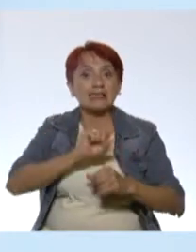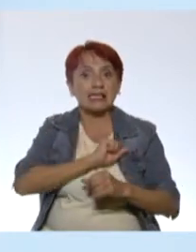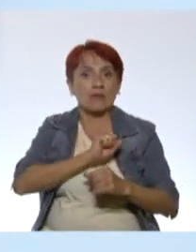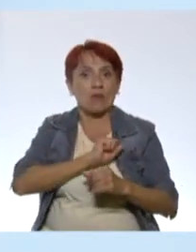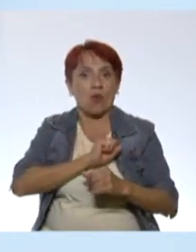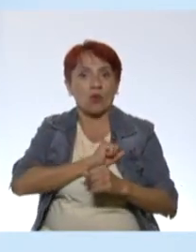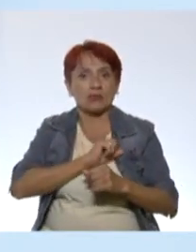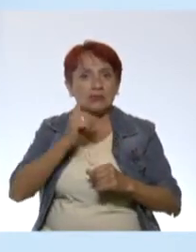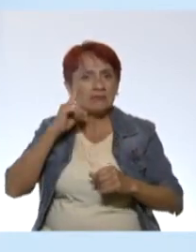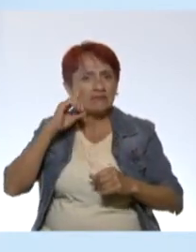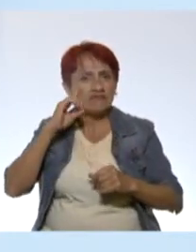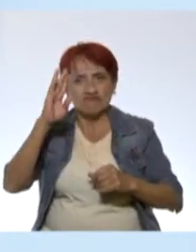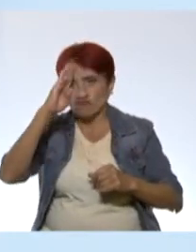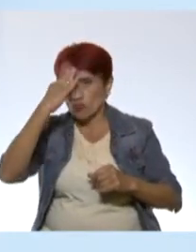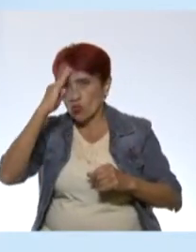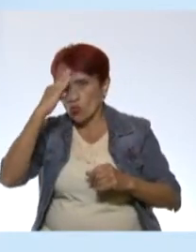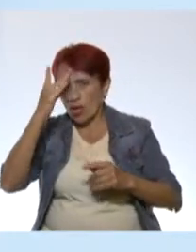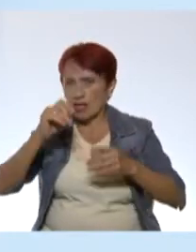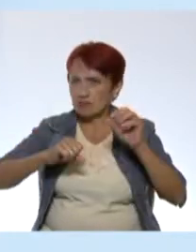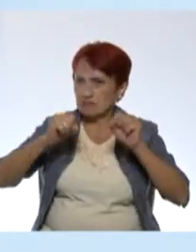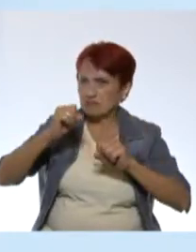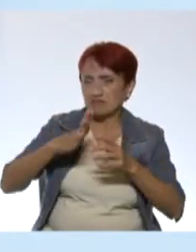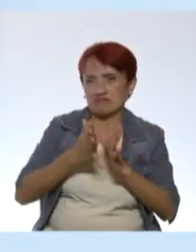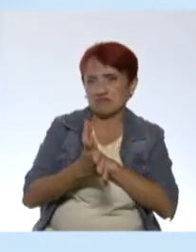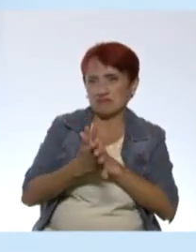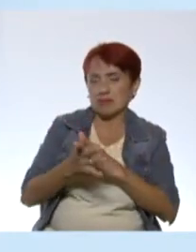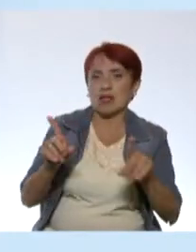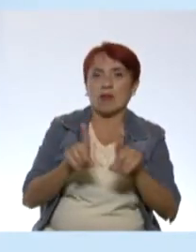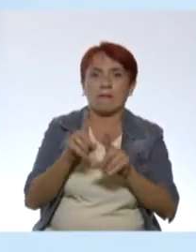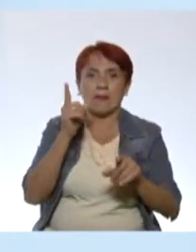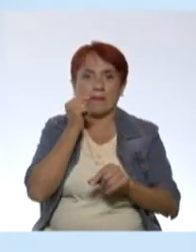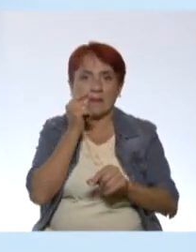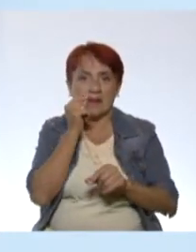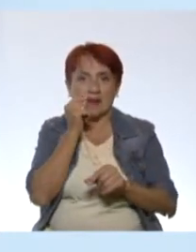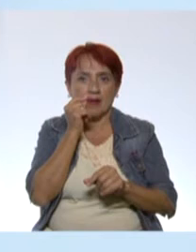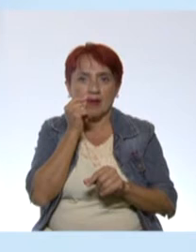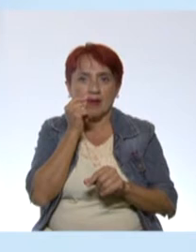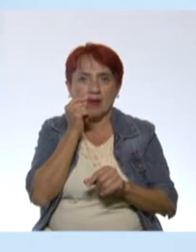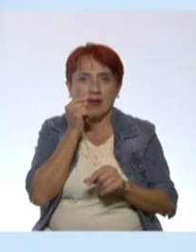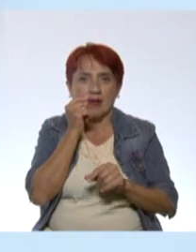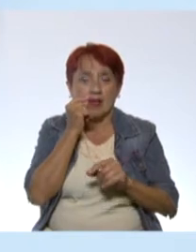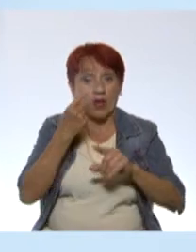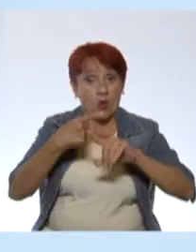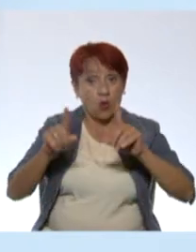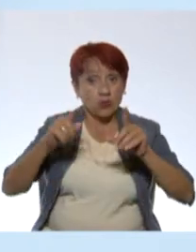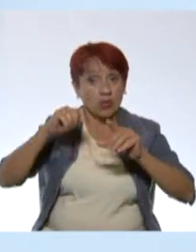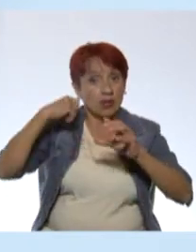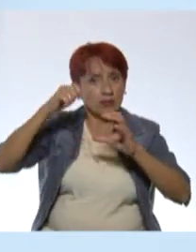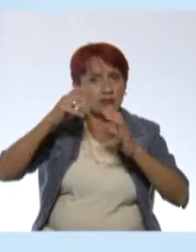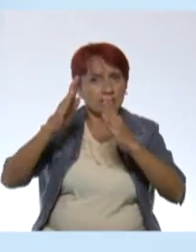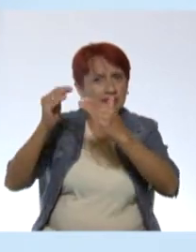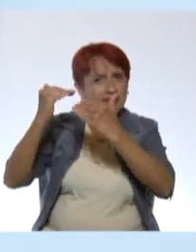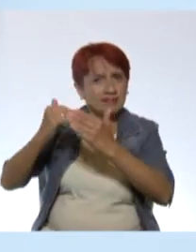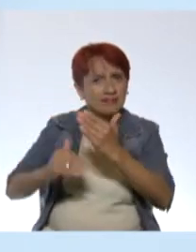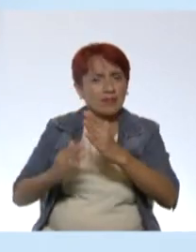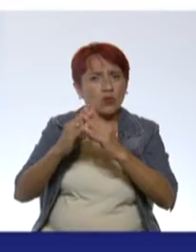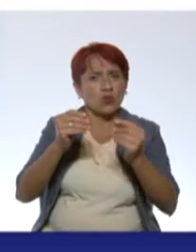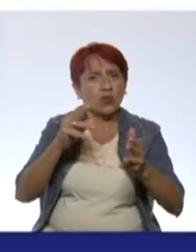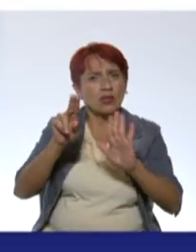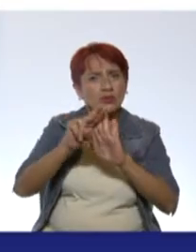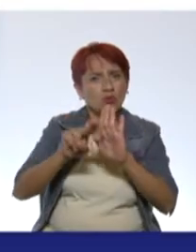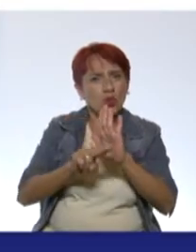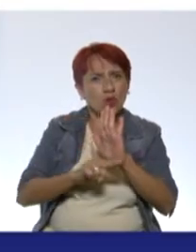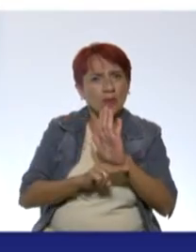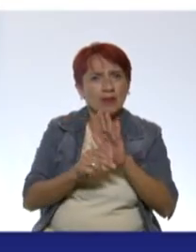más temores o más dudas acerca de cómo abordarlo que el resto de los padres. Vamos a ver en nuestra próxima lámina algunas orientaciones